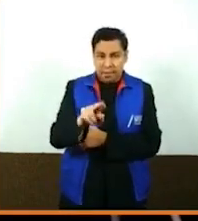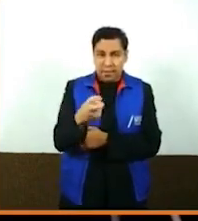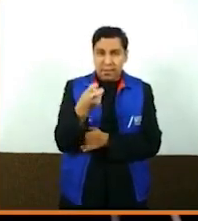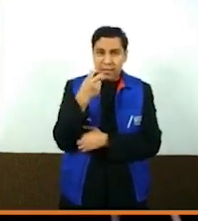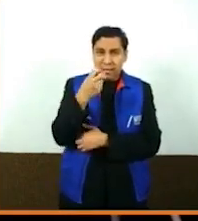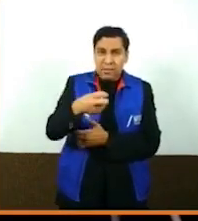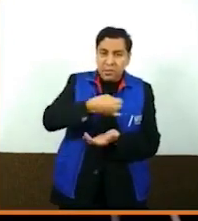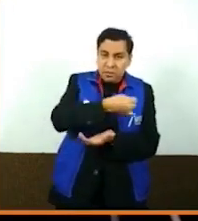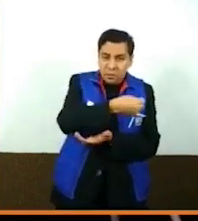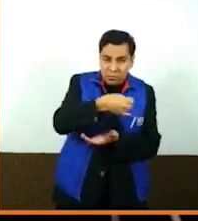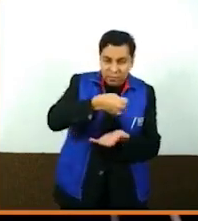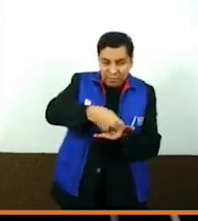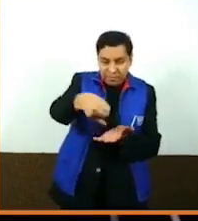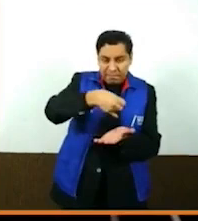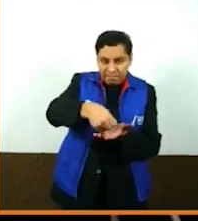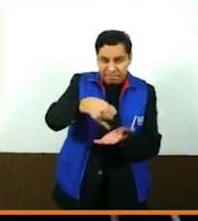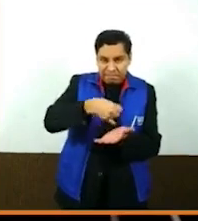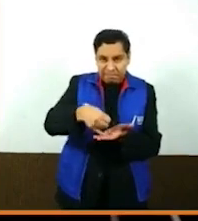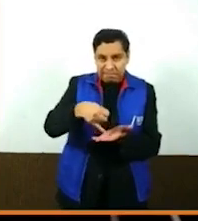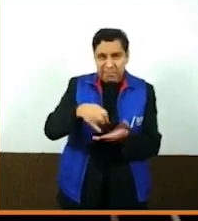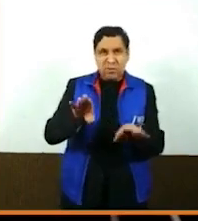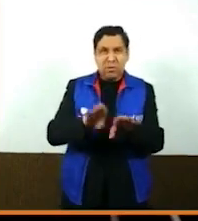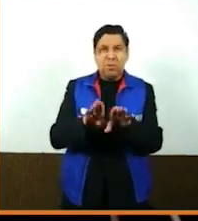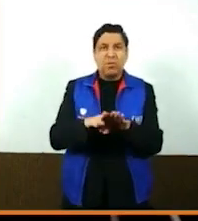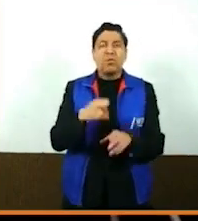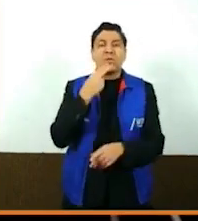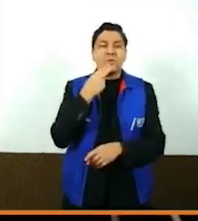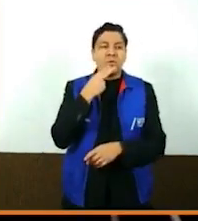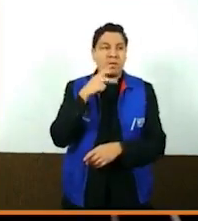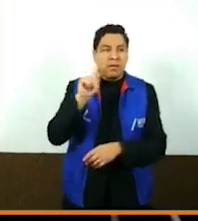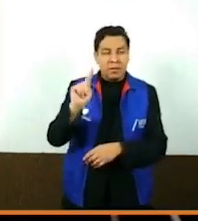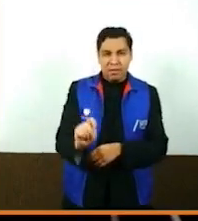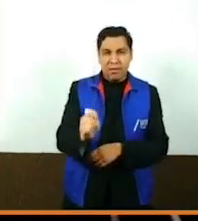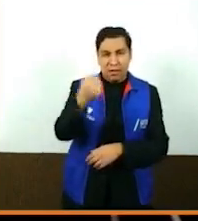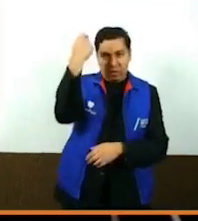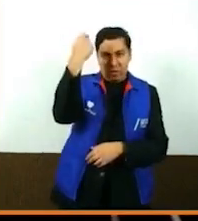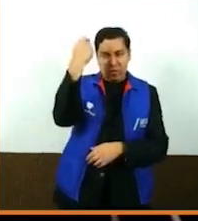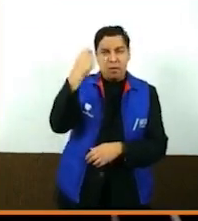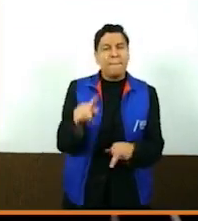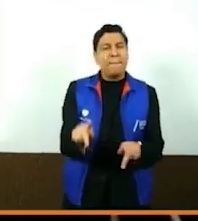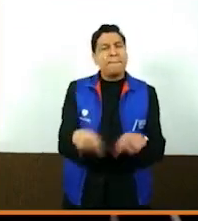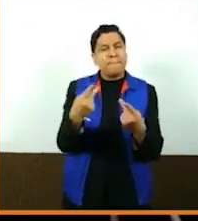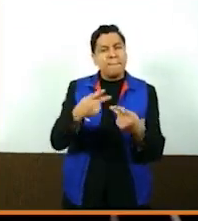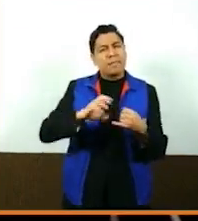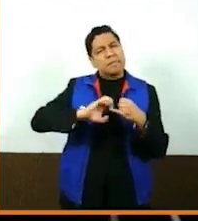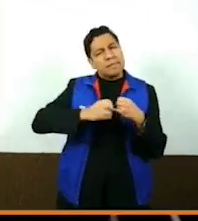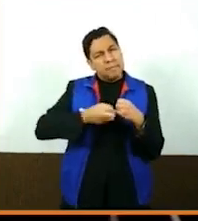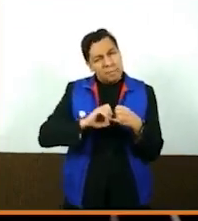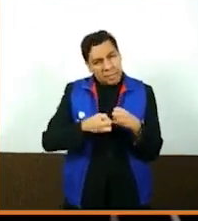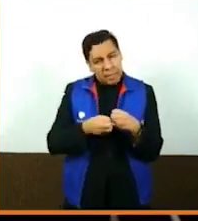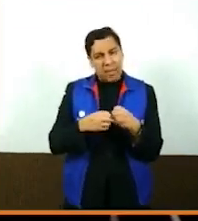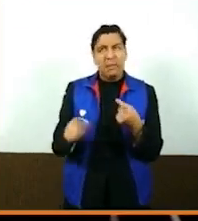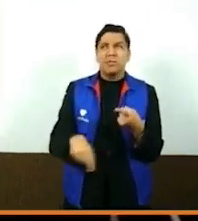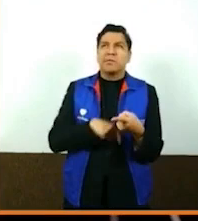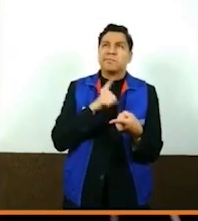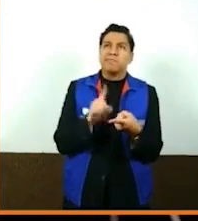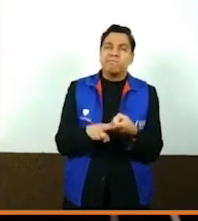proveemos de soluciones tecnológicas para la producción alimentaria, es decir, vendemos semillas, vendemos sistemas